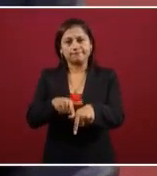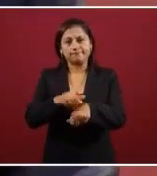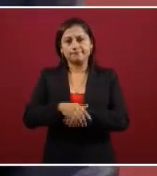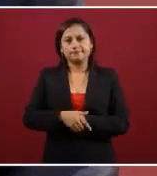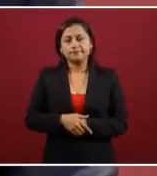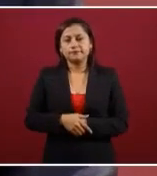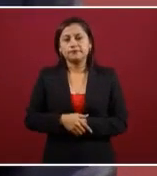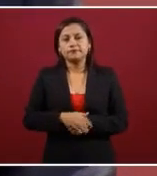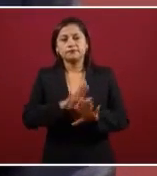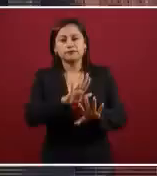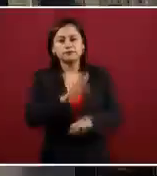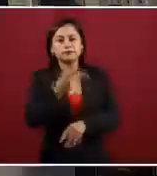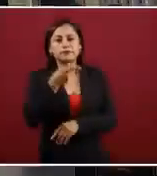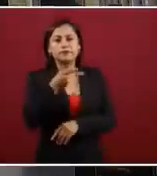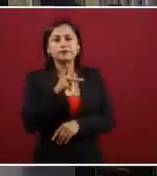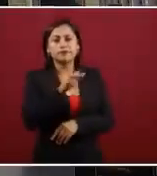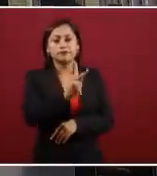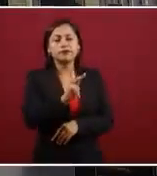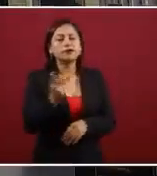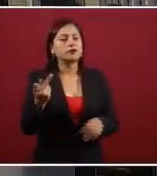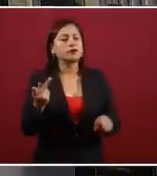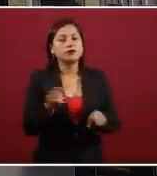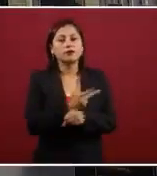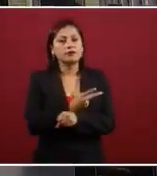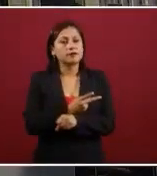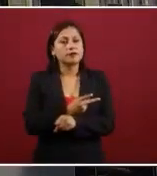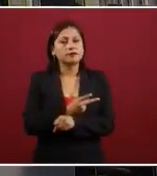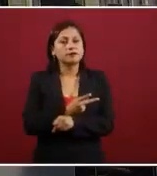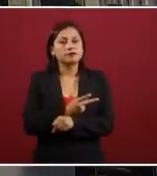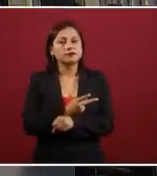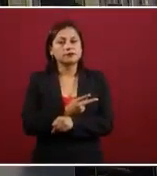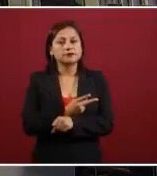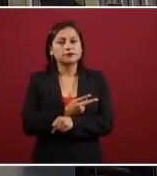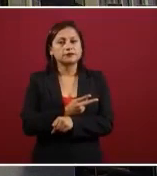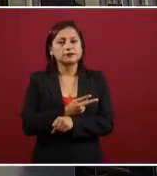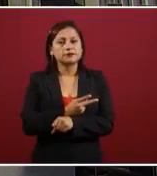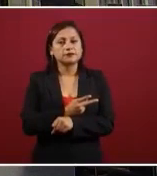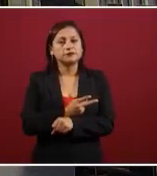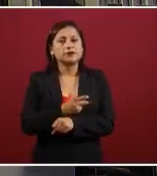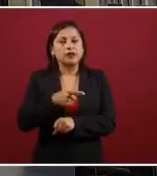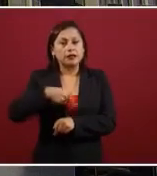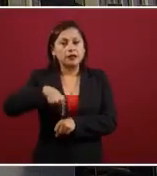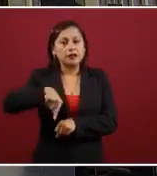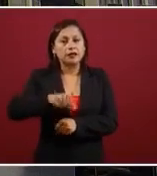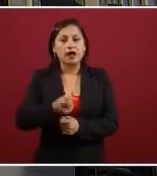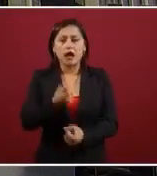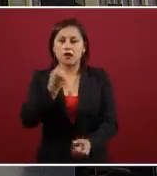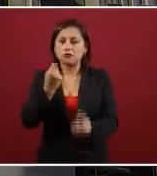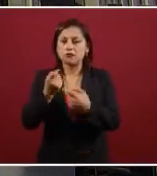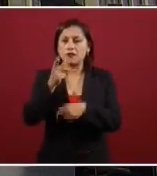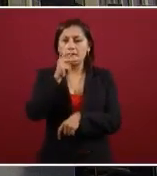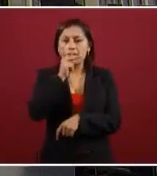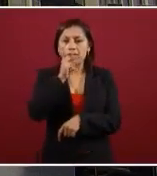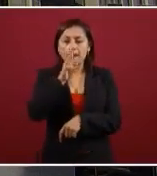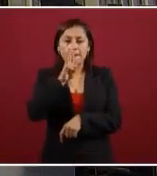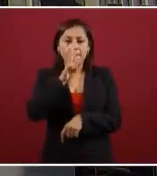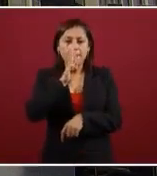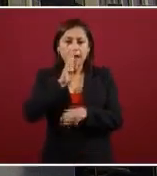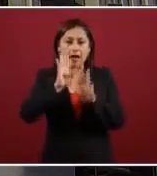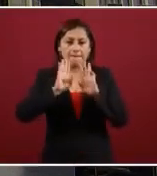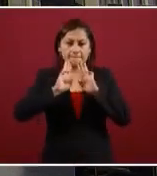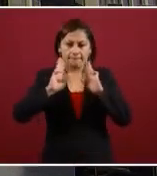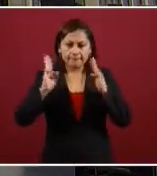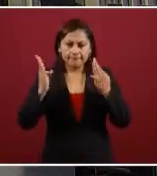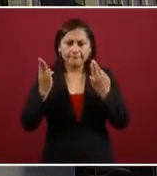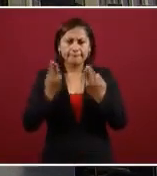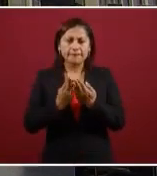Pero en el caso específico de estas, de estos padres o estas mafias que se están dedicando a la explotación